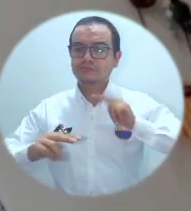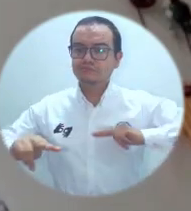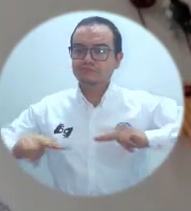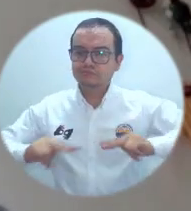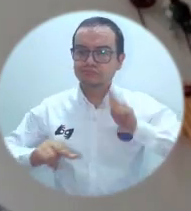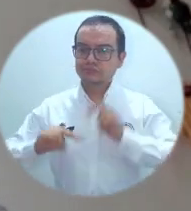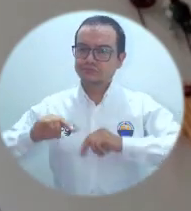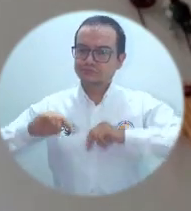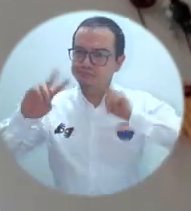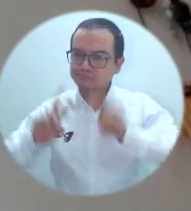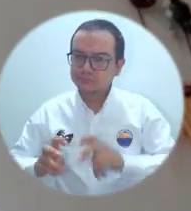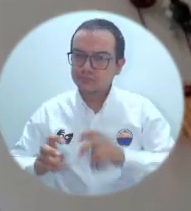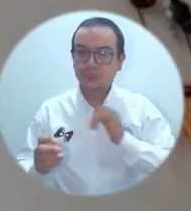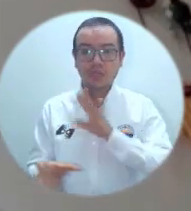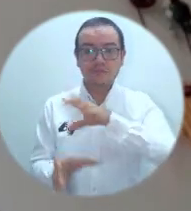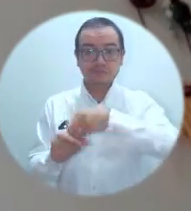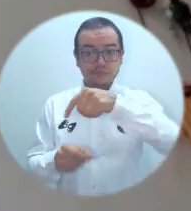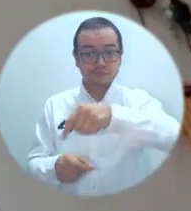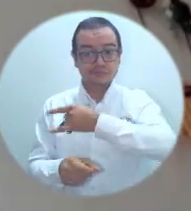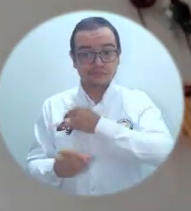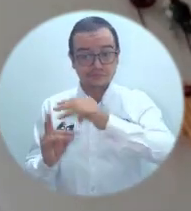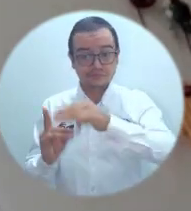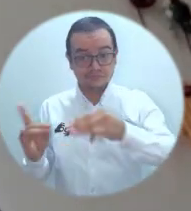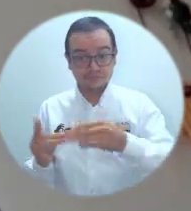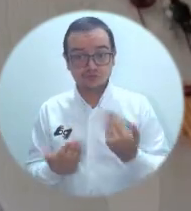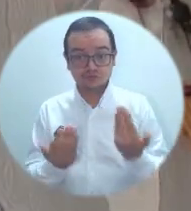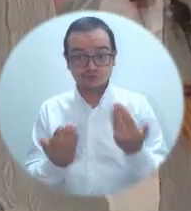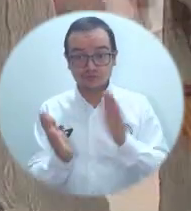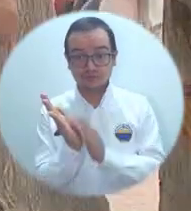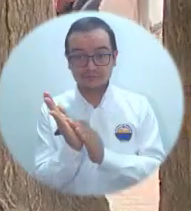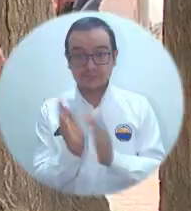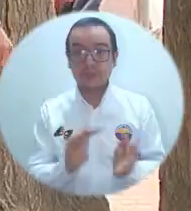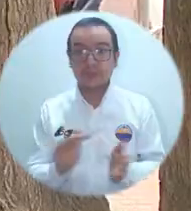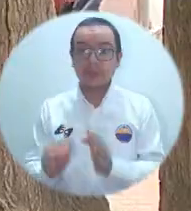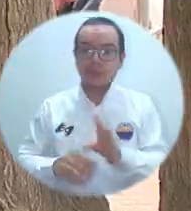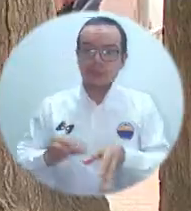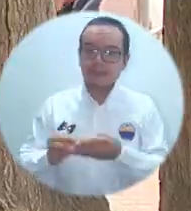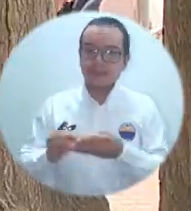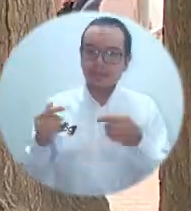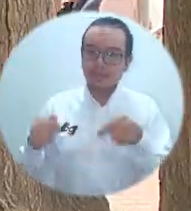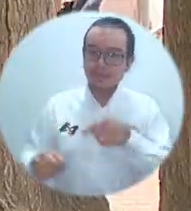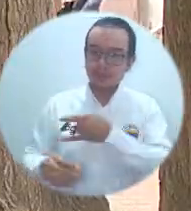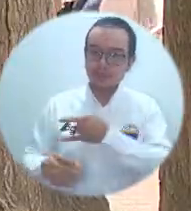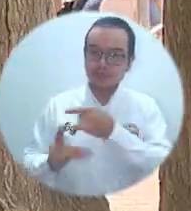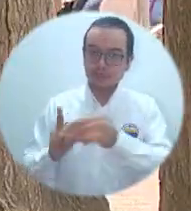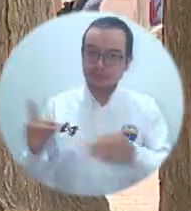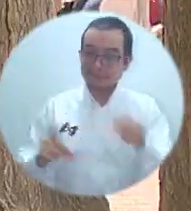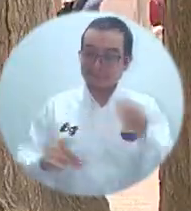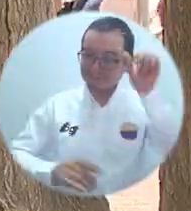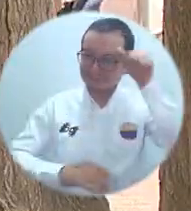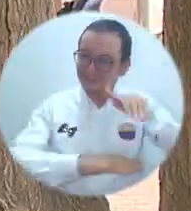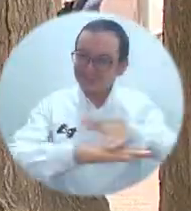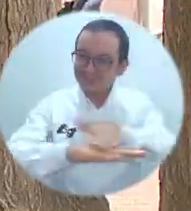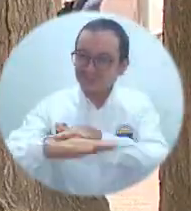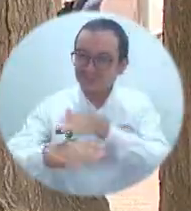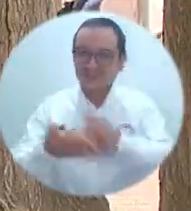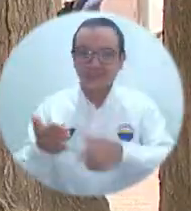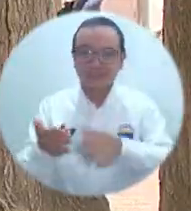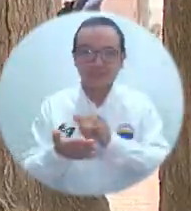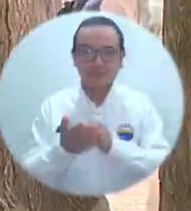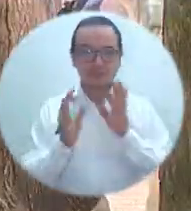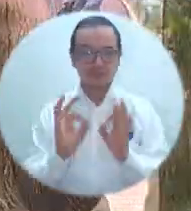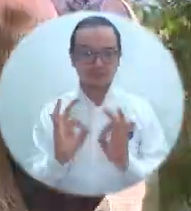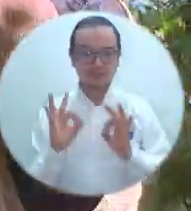procesos administrativos e investigativos y de otros índoles en la Universidad del Magdalena. Esto es importante porque la Universidad del Magdalena,